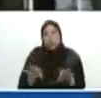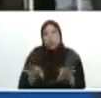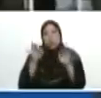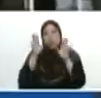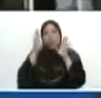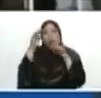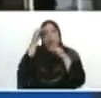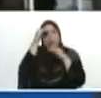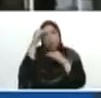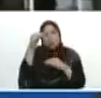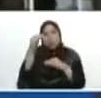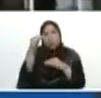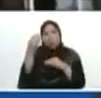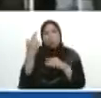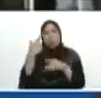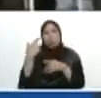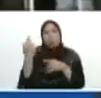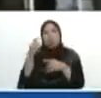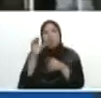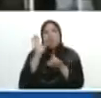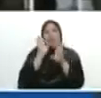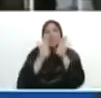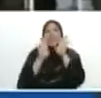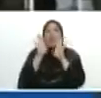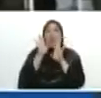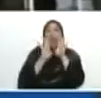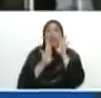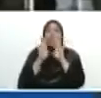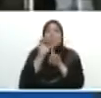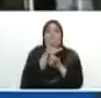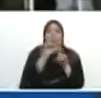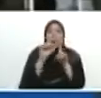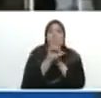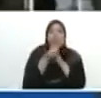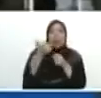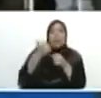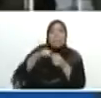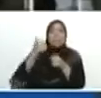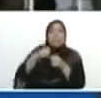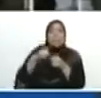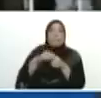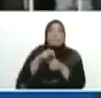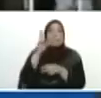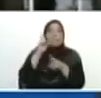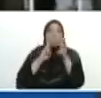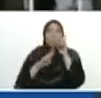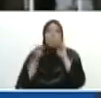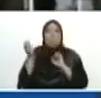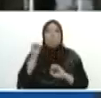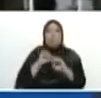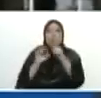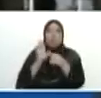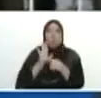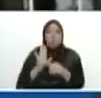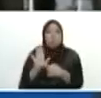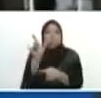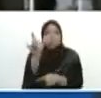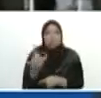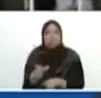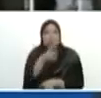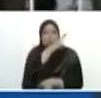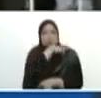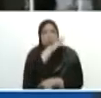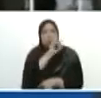de atención de descontaminación y recuperación del lago de Maracaibo y pongo al frente de ese plan al